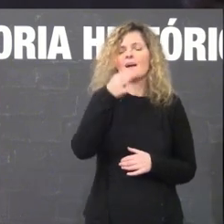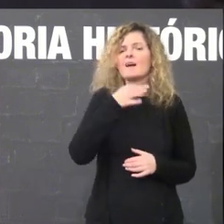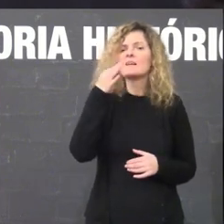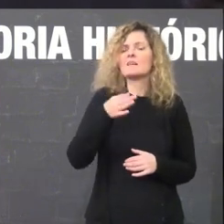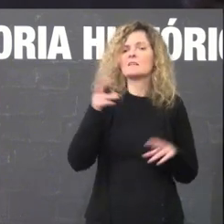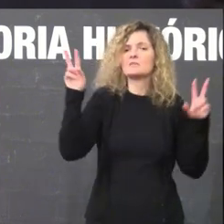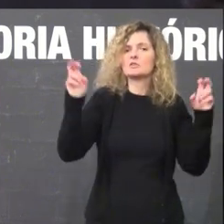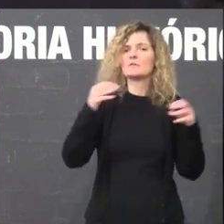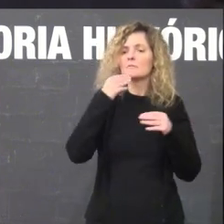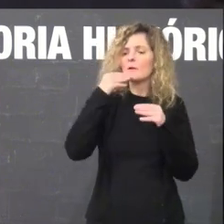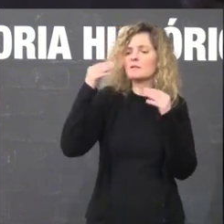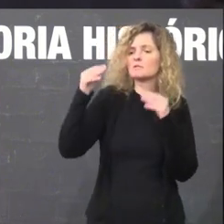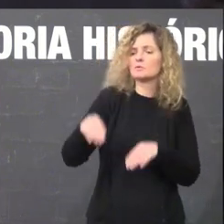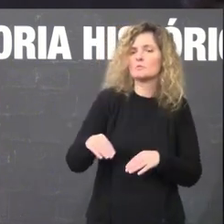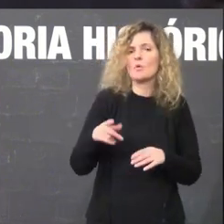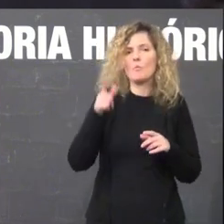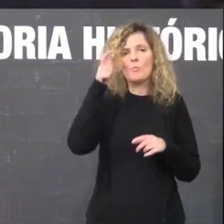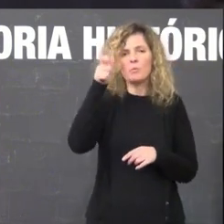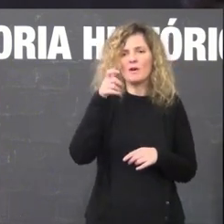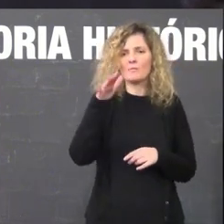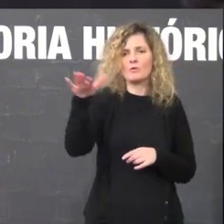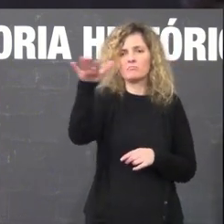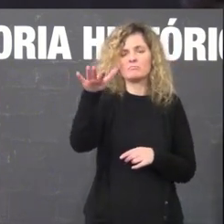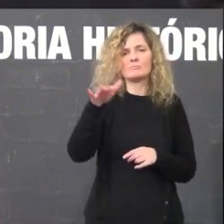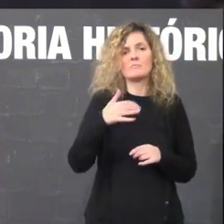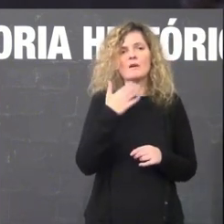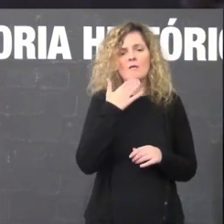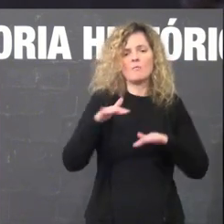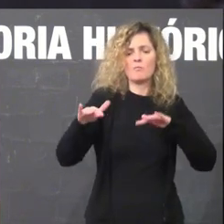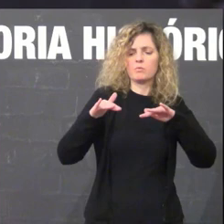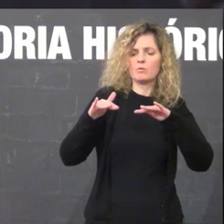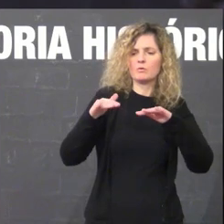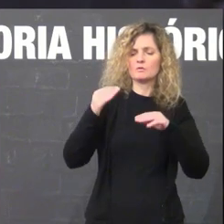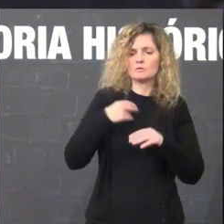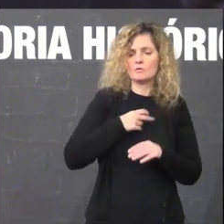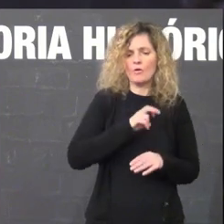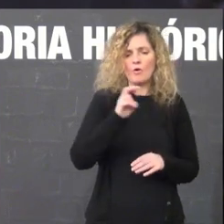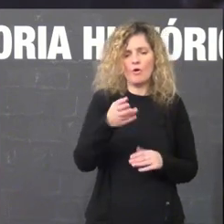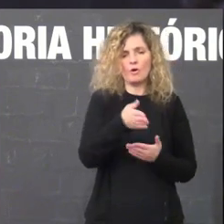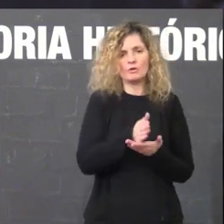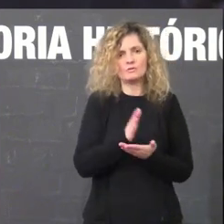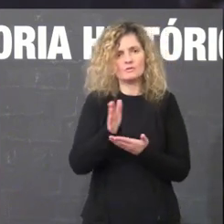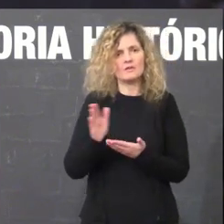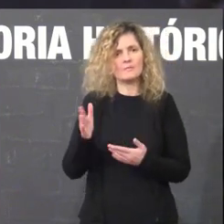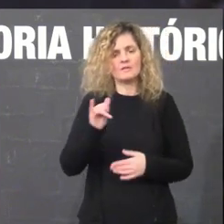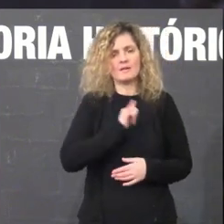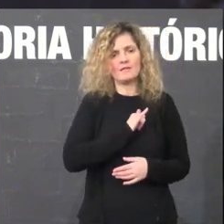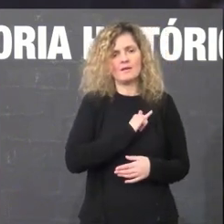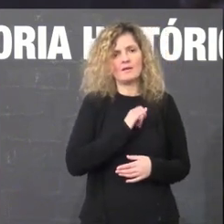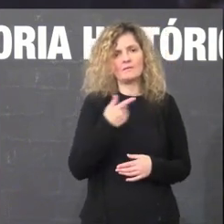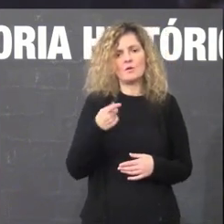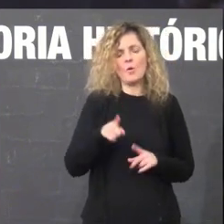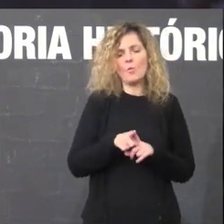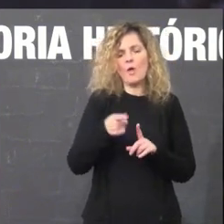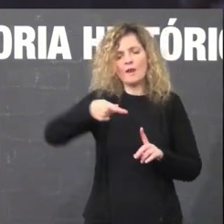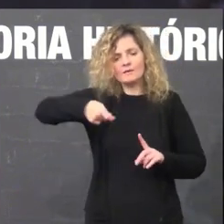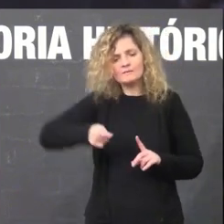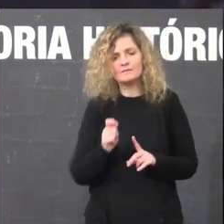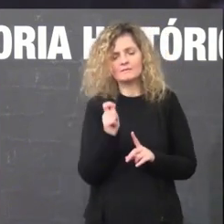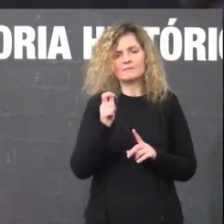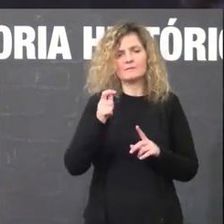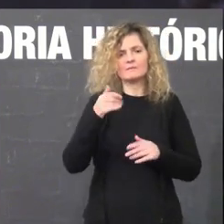sobre la historia de un pueblo activa otros elementos de su identidad y la identidad es la palanca de la